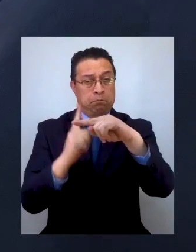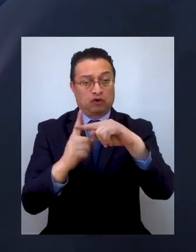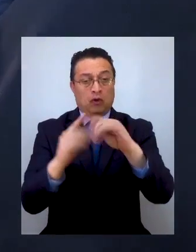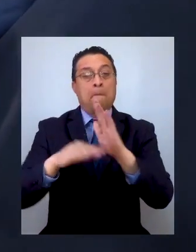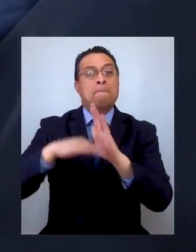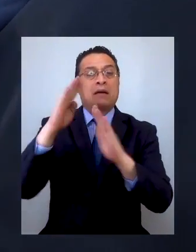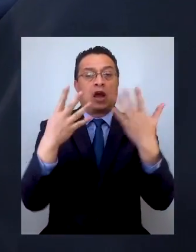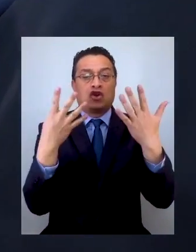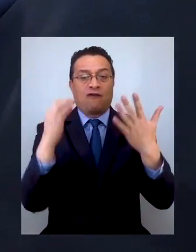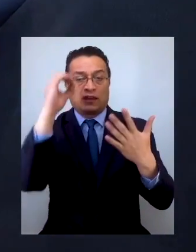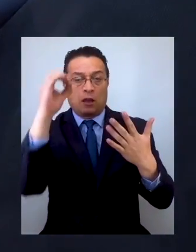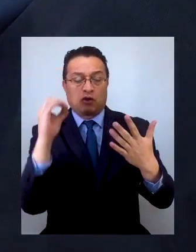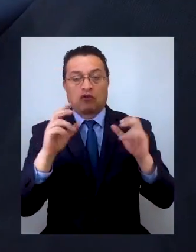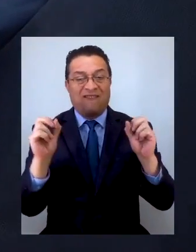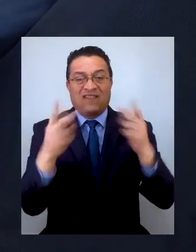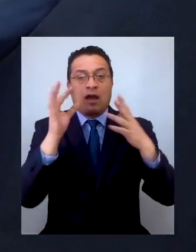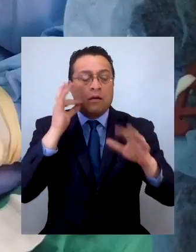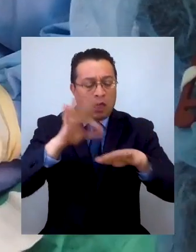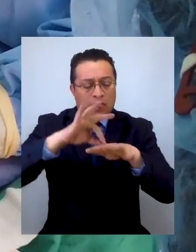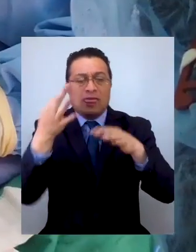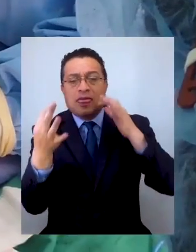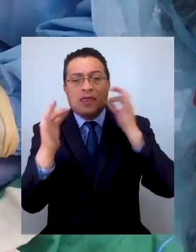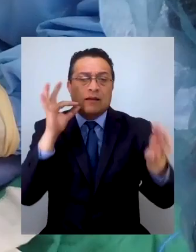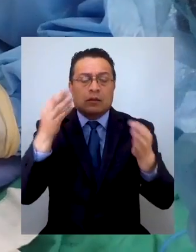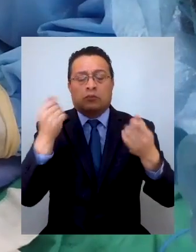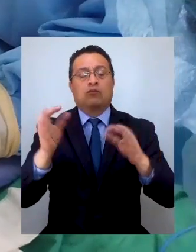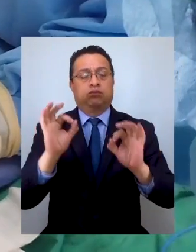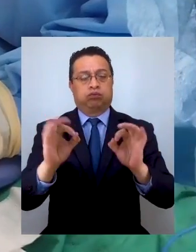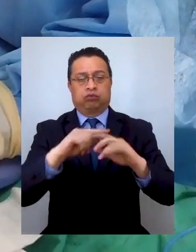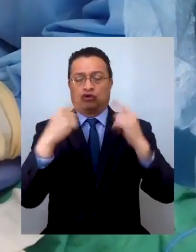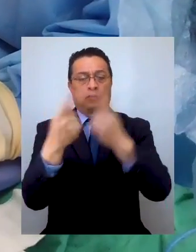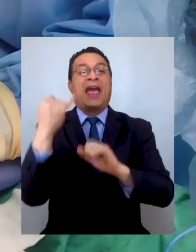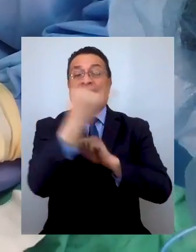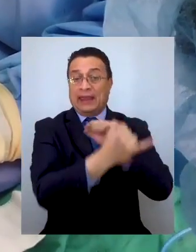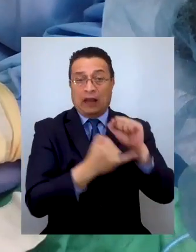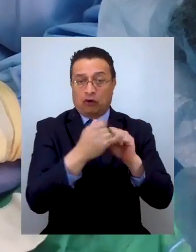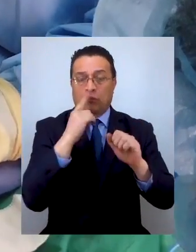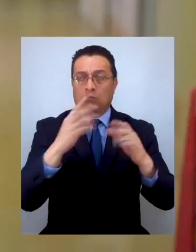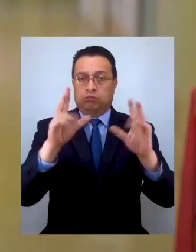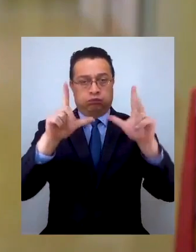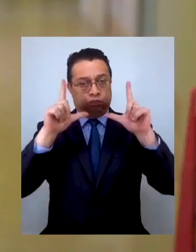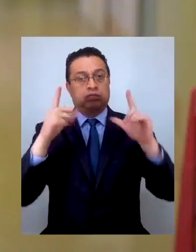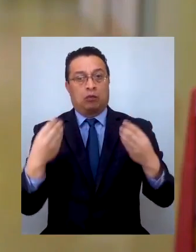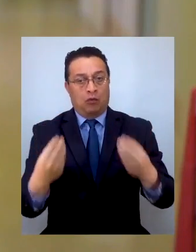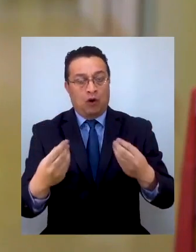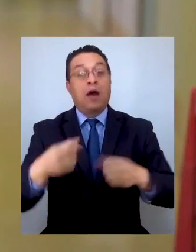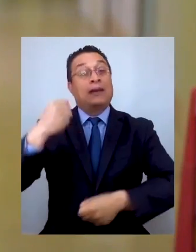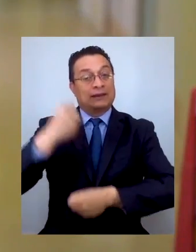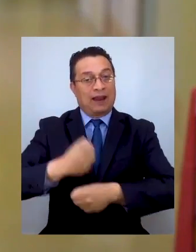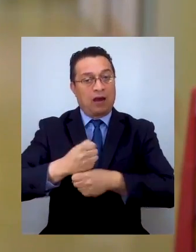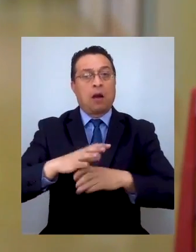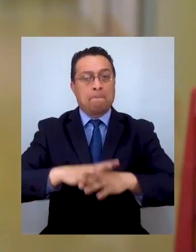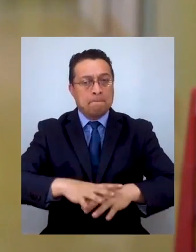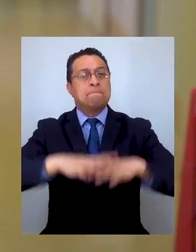óptimos como sobre un 90% de sobrevida de colgajos, lo que se ve en centros de gran volumen a nivel internacional. Esto nos ha llevado